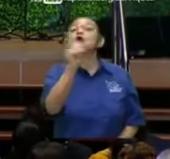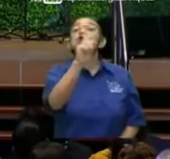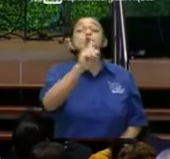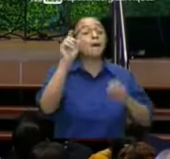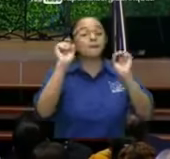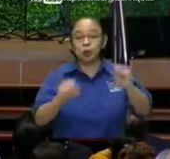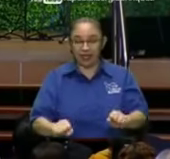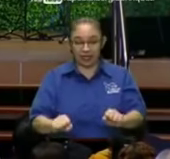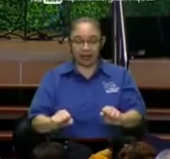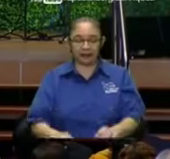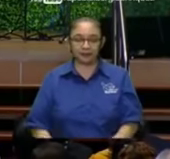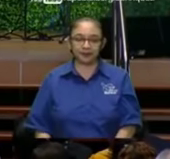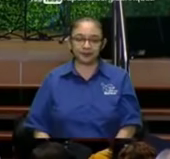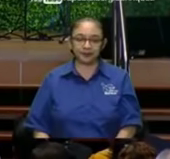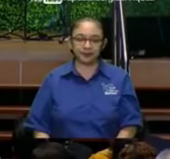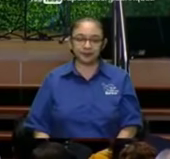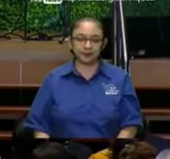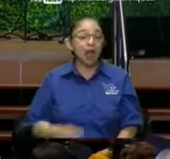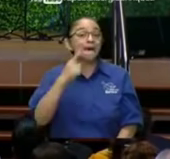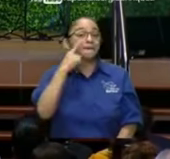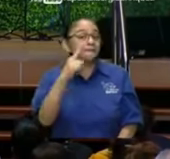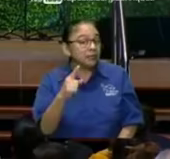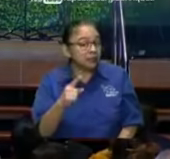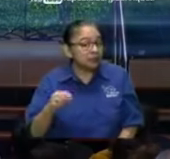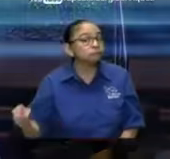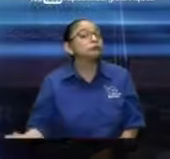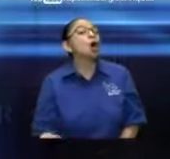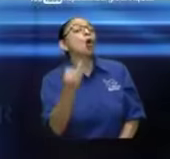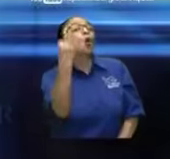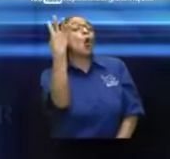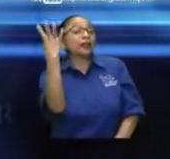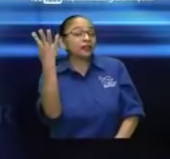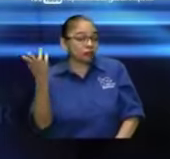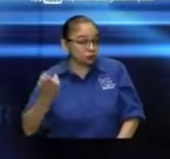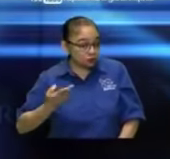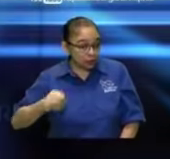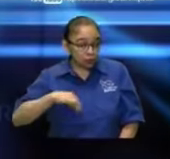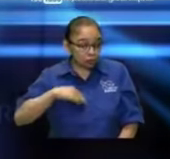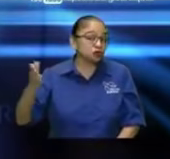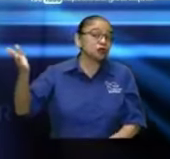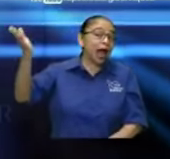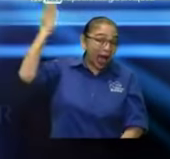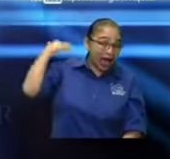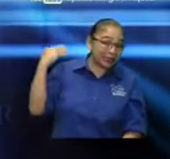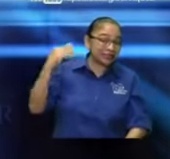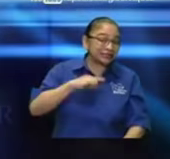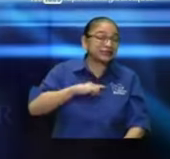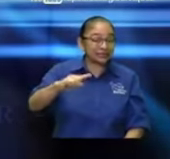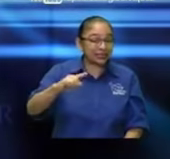No puede. Mire, ¿cuántos de nosotros, antes de ser cristianos,